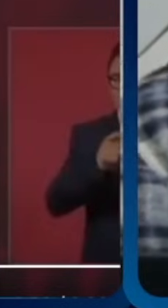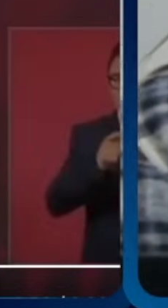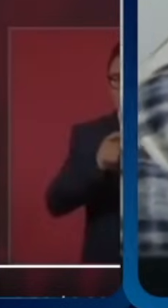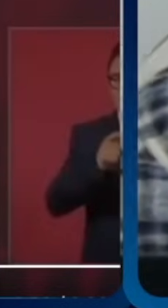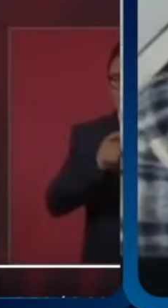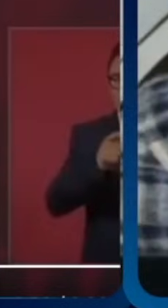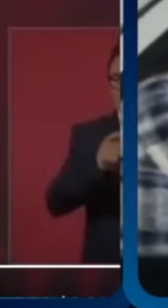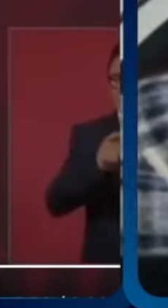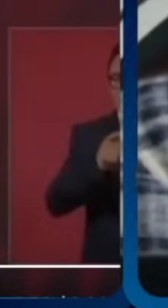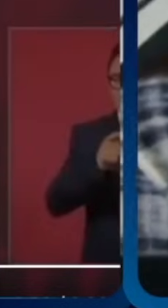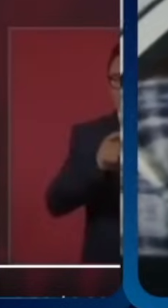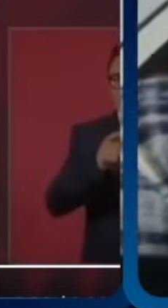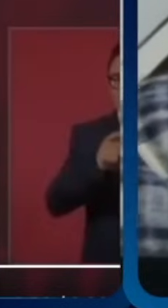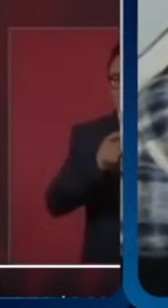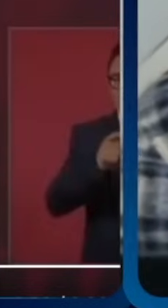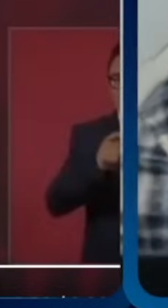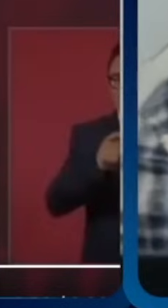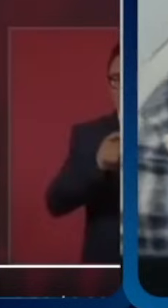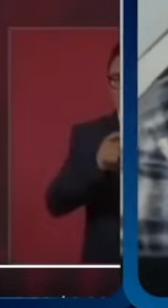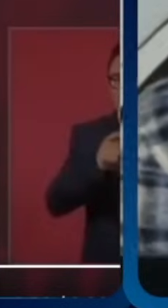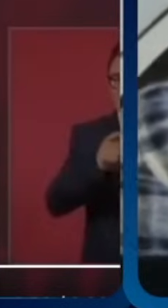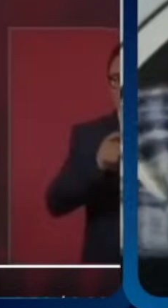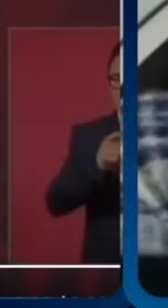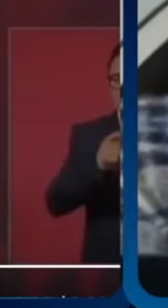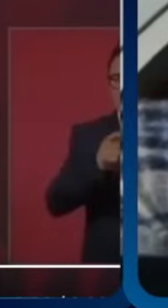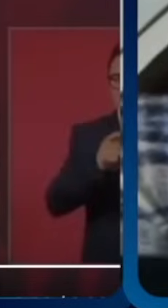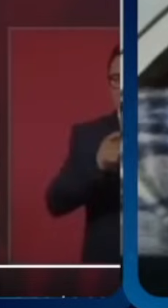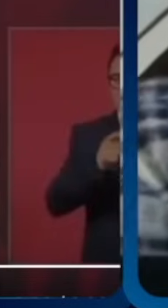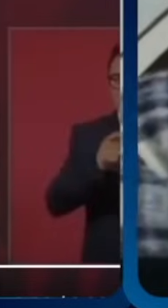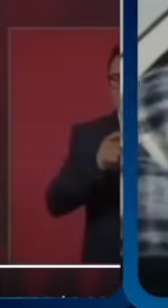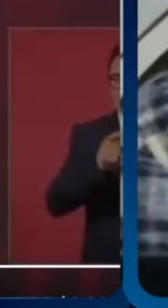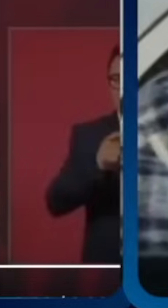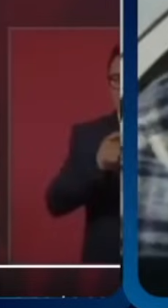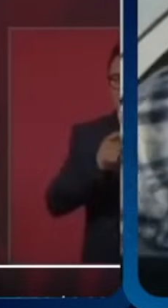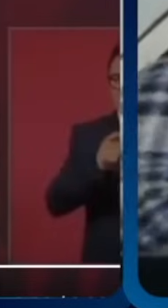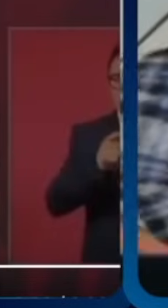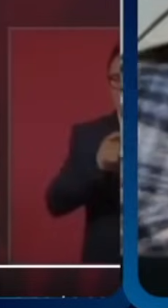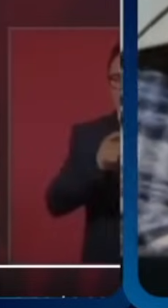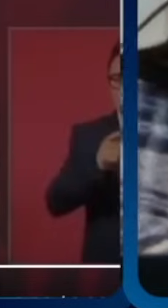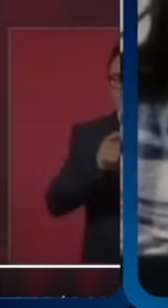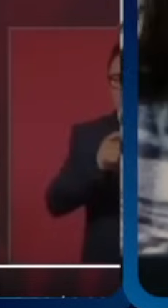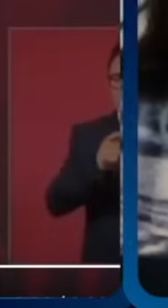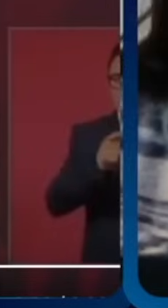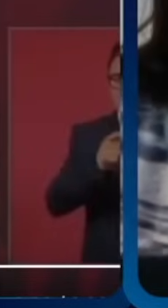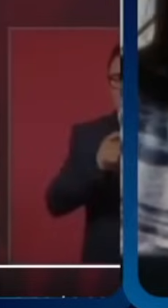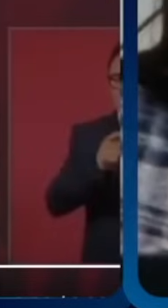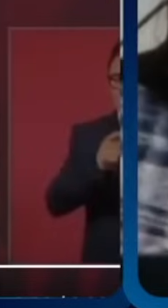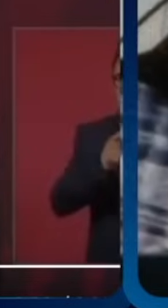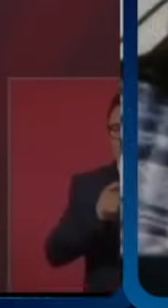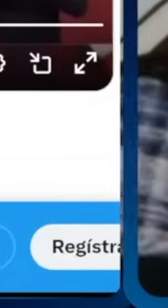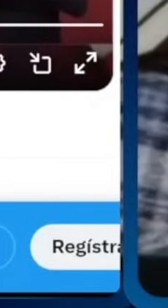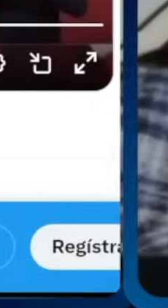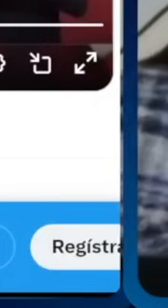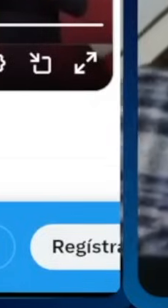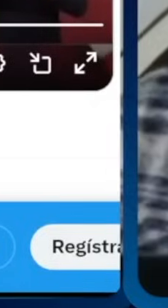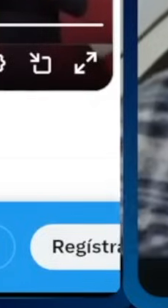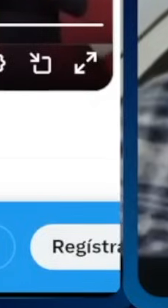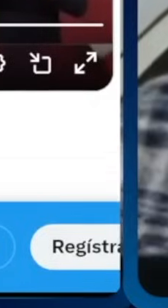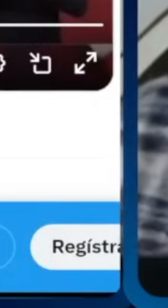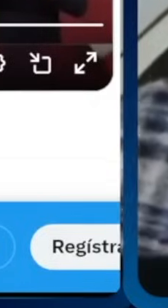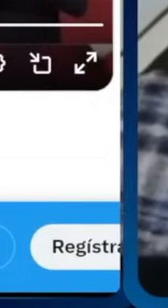fallaremos si así se nos llega a dar la oportunidad. Pues siguiendo con la información del día, que porque